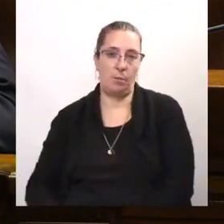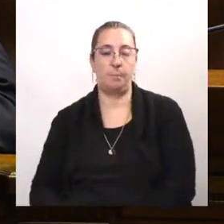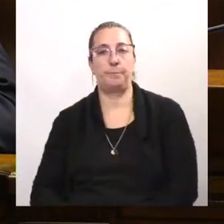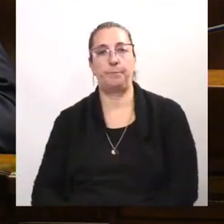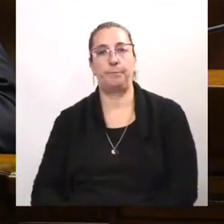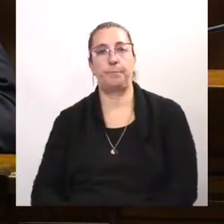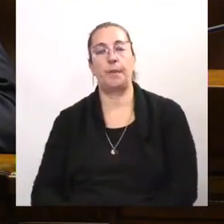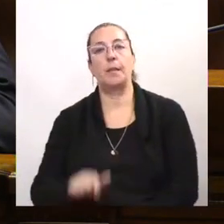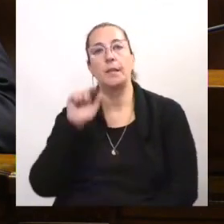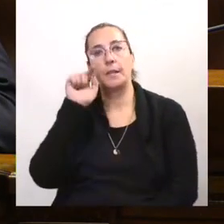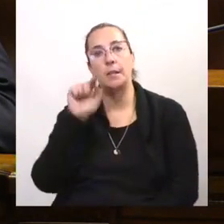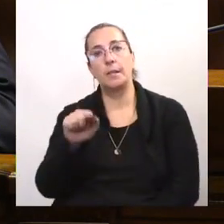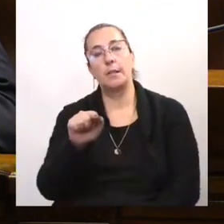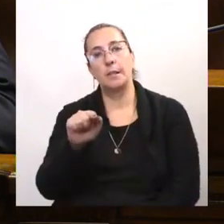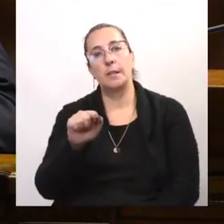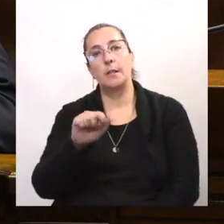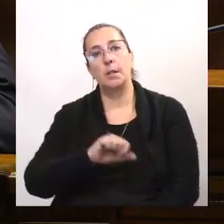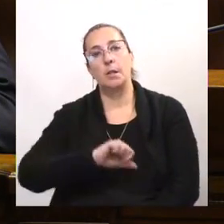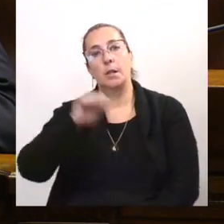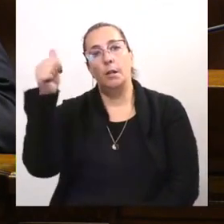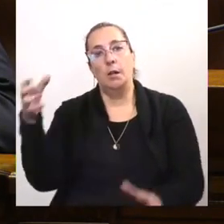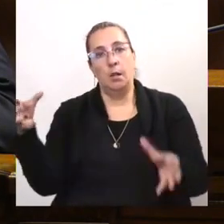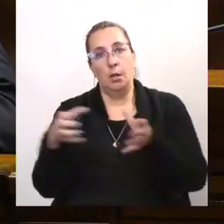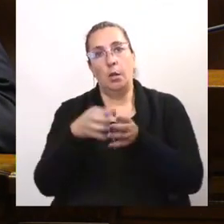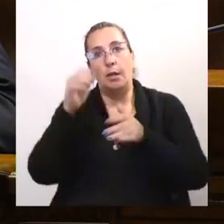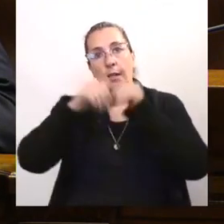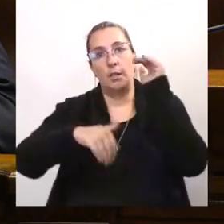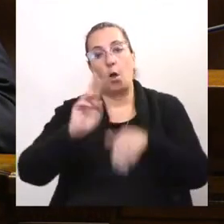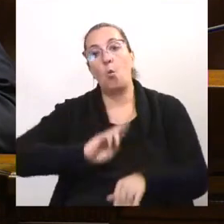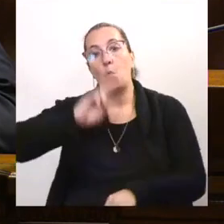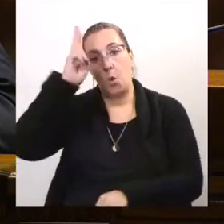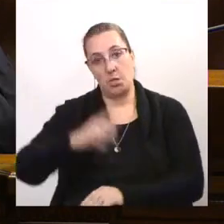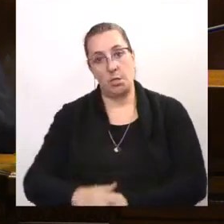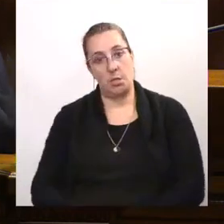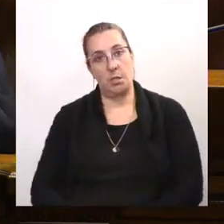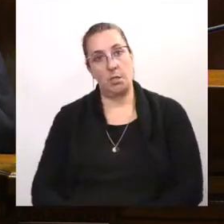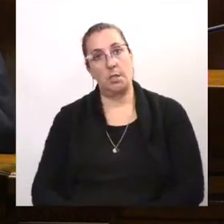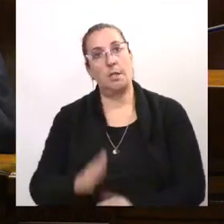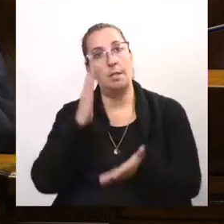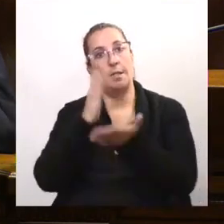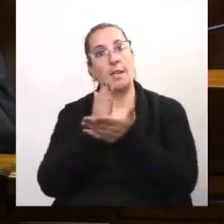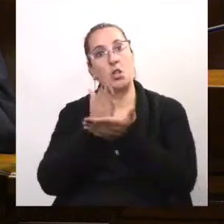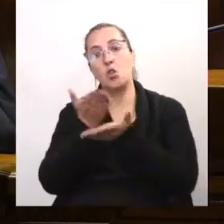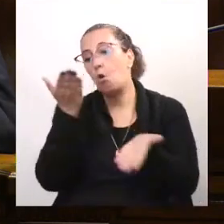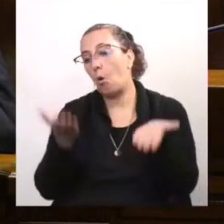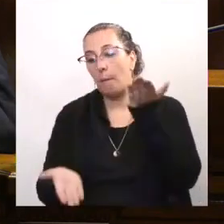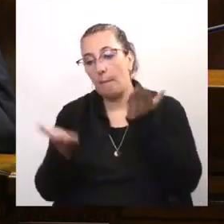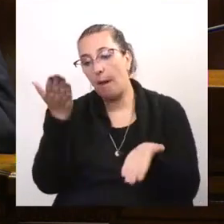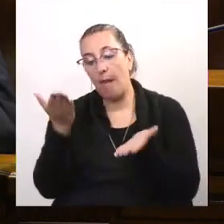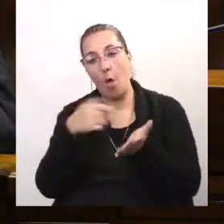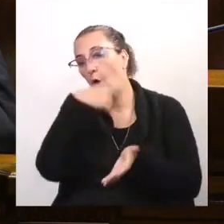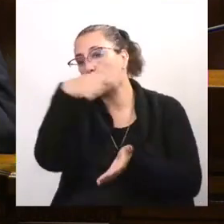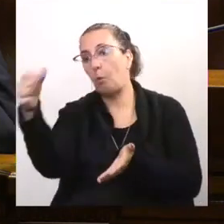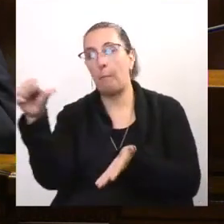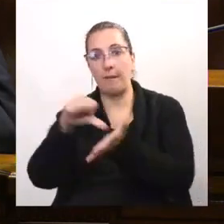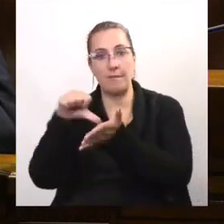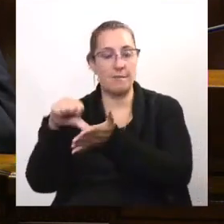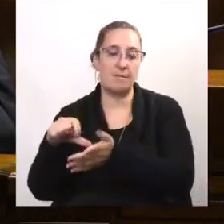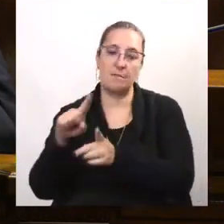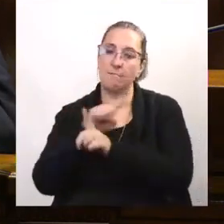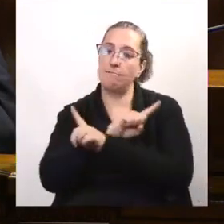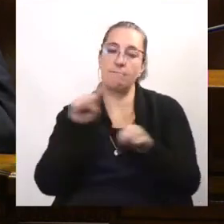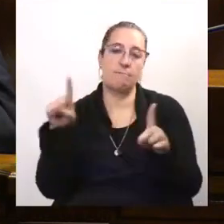Y eso creo que lo ha conseguido la Corte Electoral uruguaya. En el derecho comparado no se sostiene